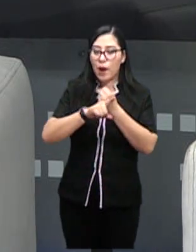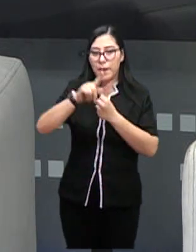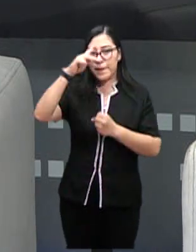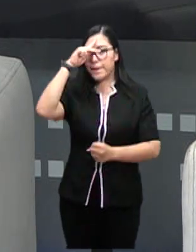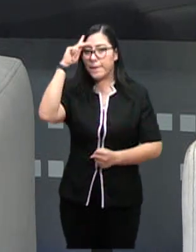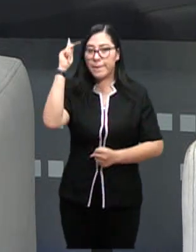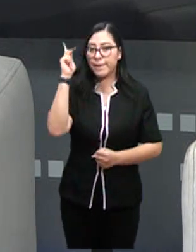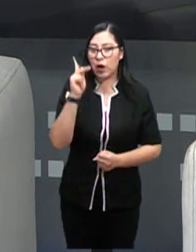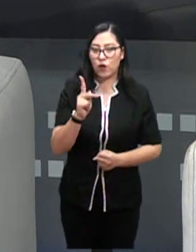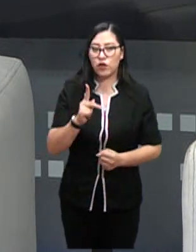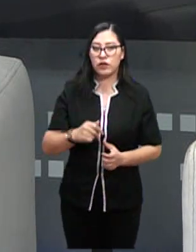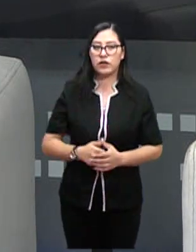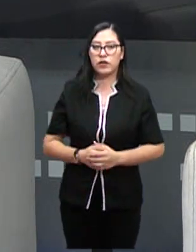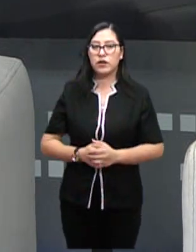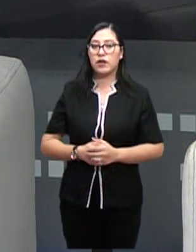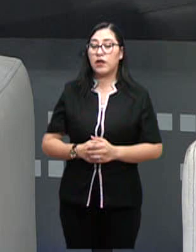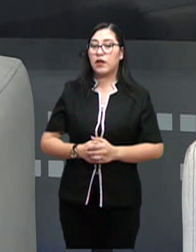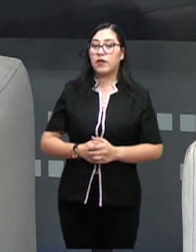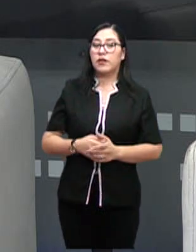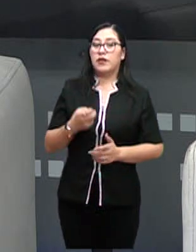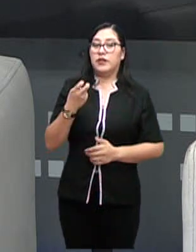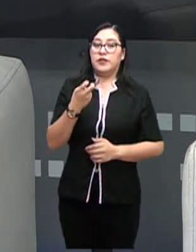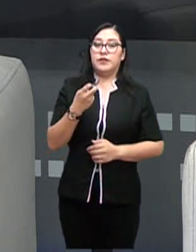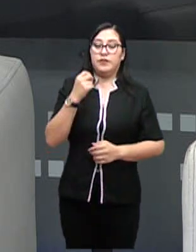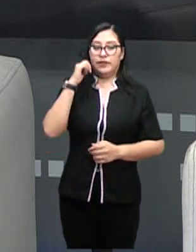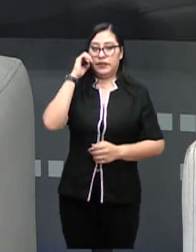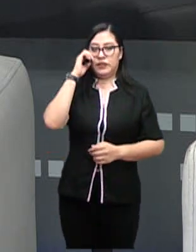Esto prende